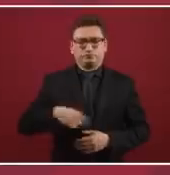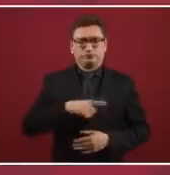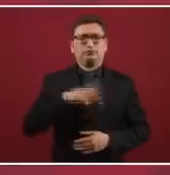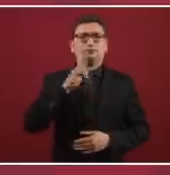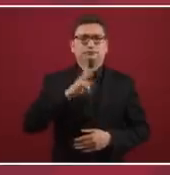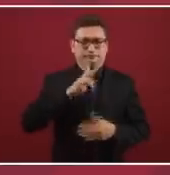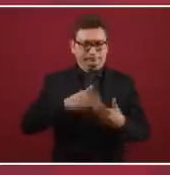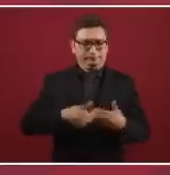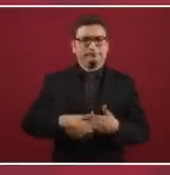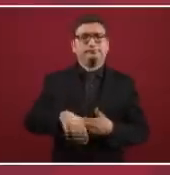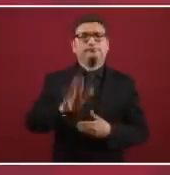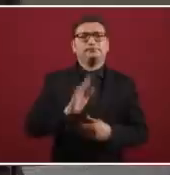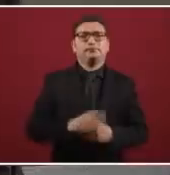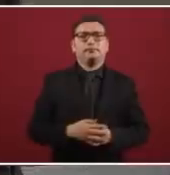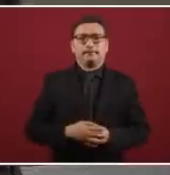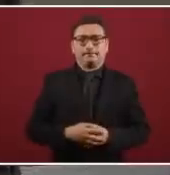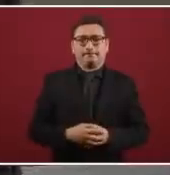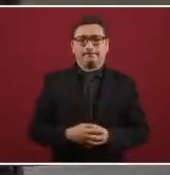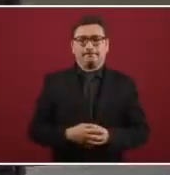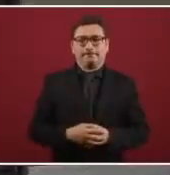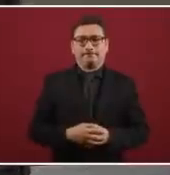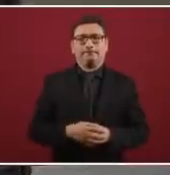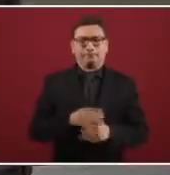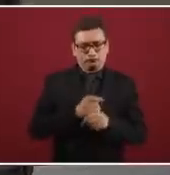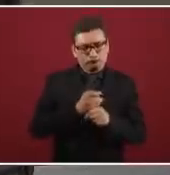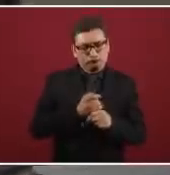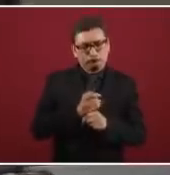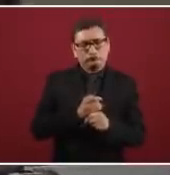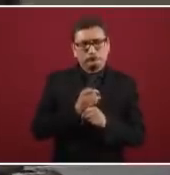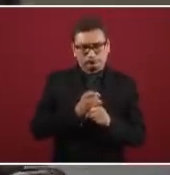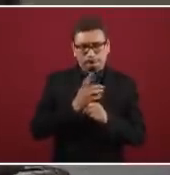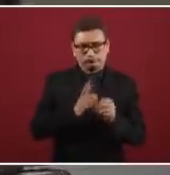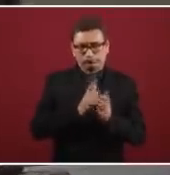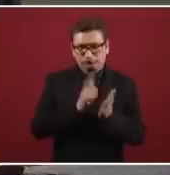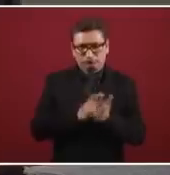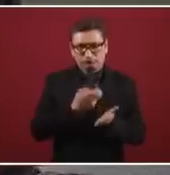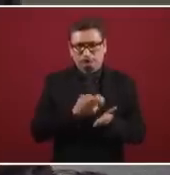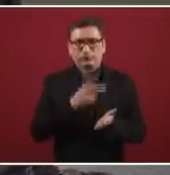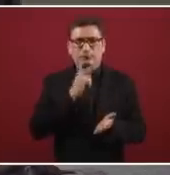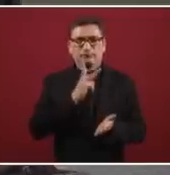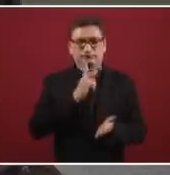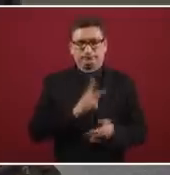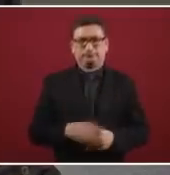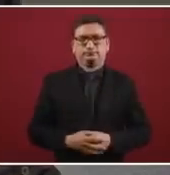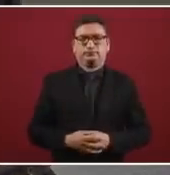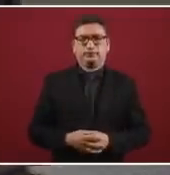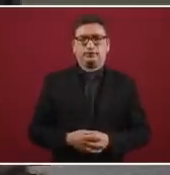pasa con la cuestión legal, básicamente, ¿no?